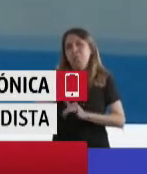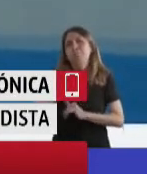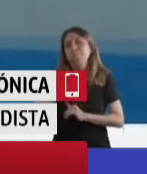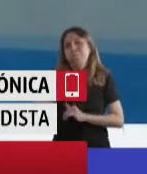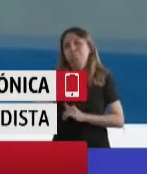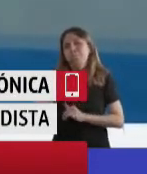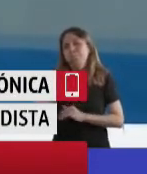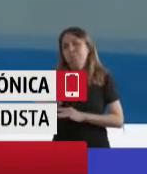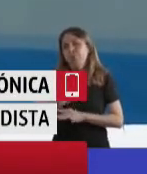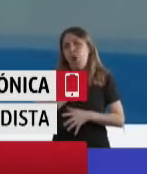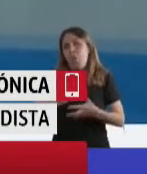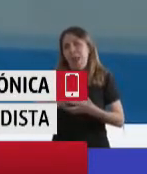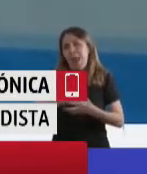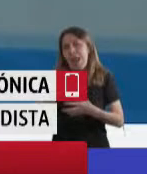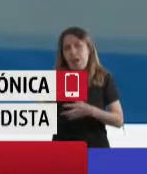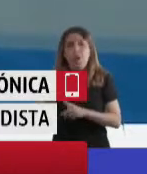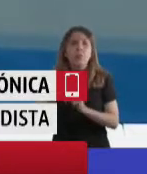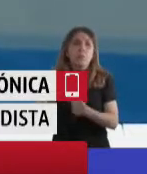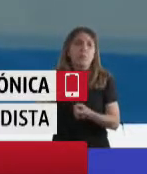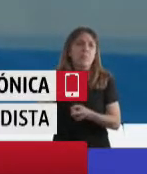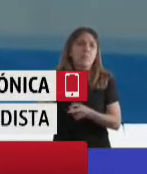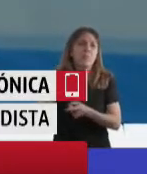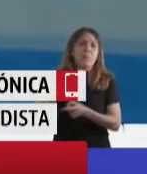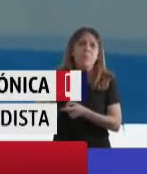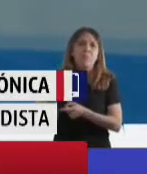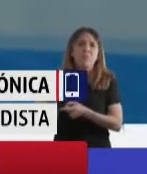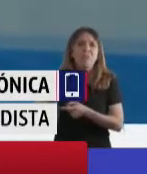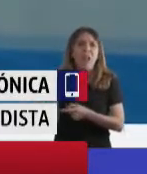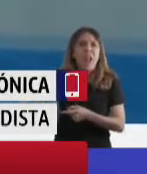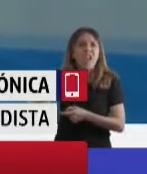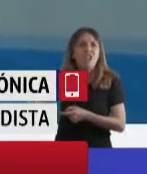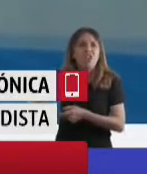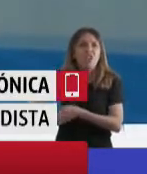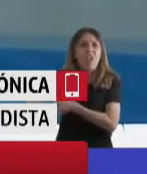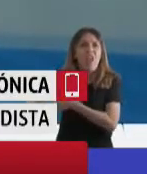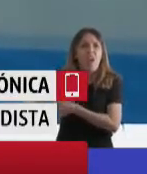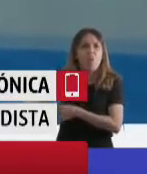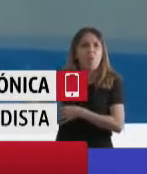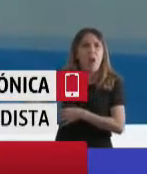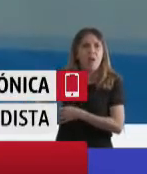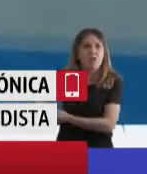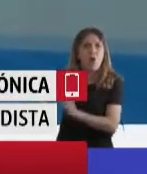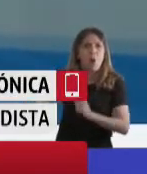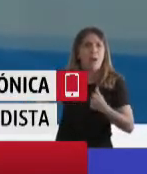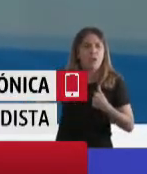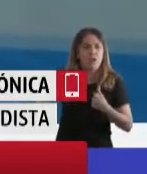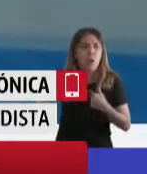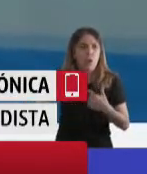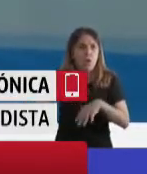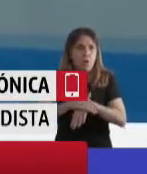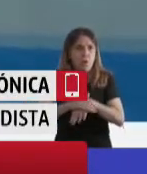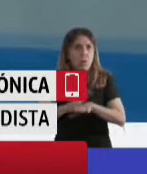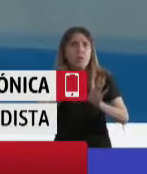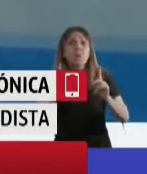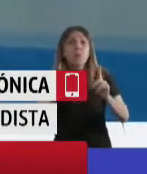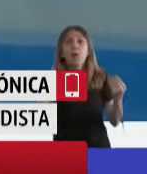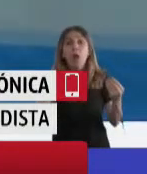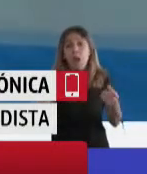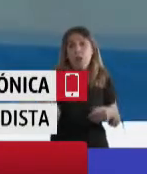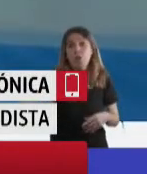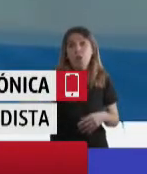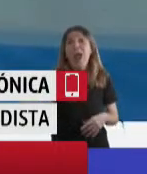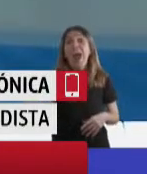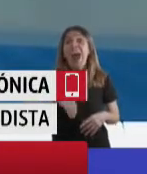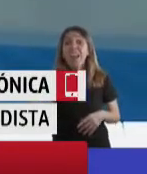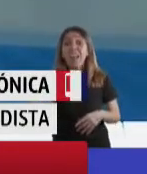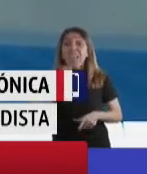¿no? Bueno, obviamente. Obviamente. Sí, sí, y que en el medio ponenle las cartas de Cristina, que son como... Sí, la cada vez que sale